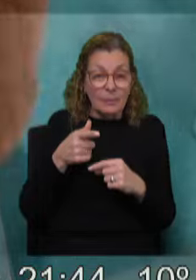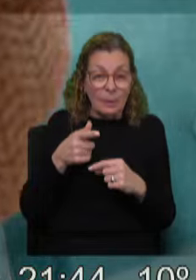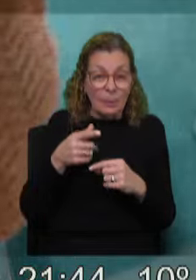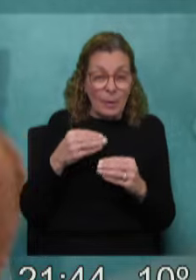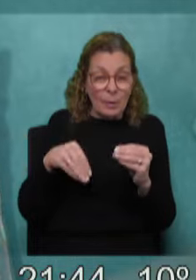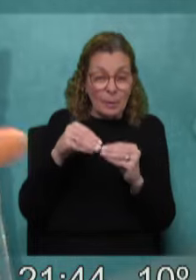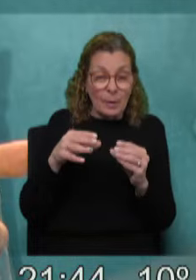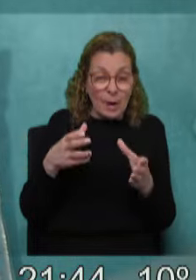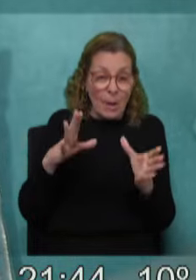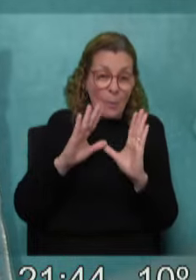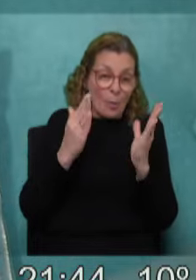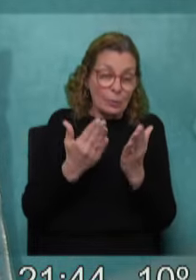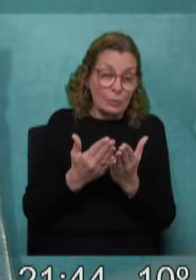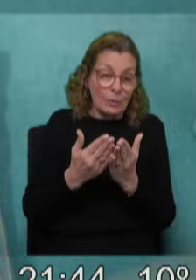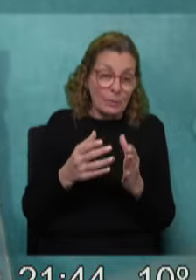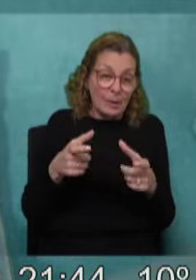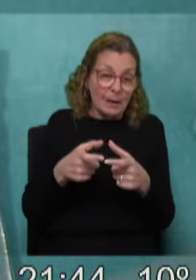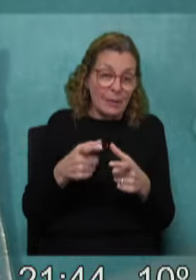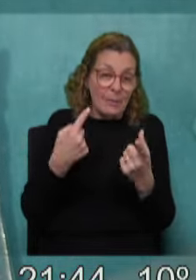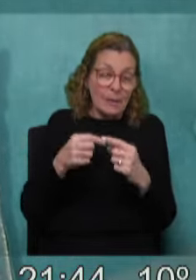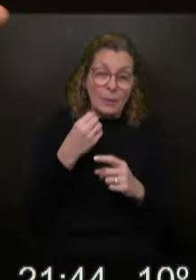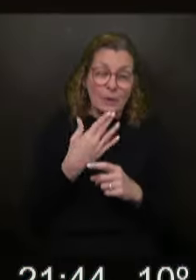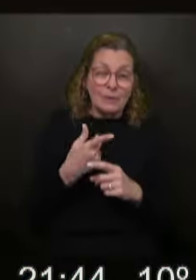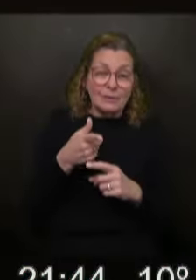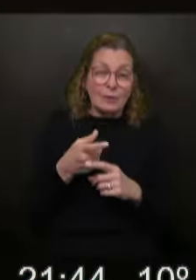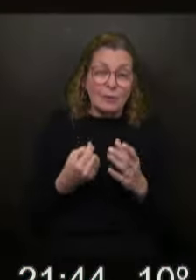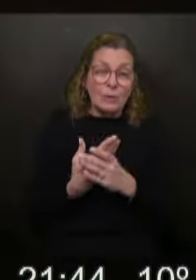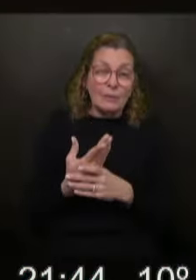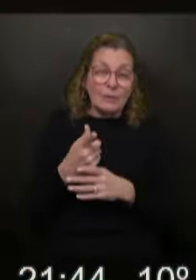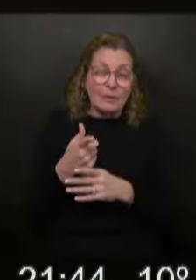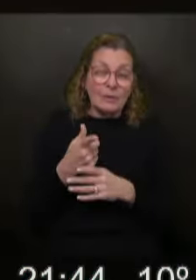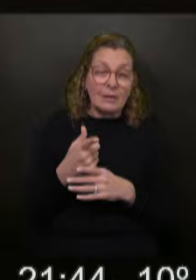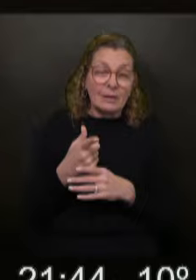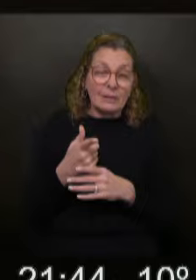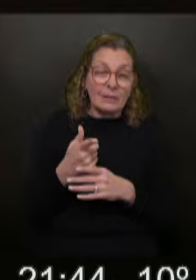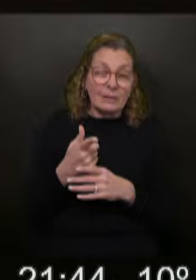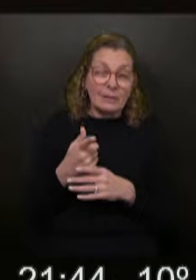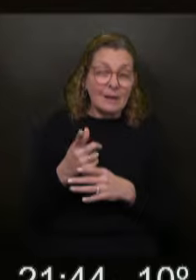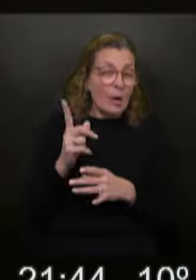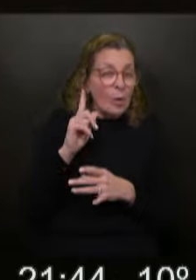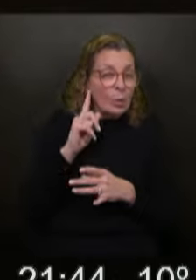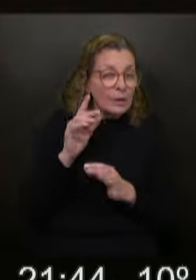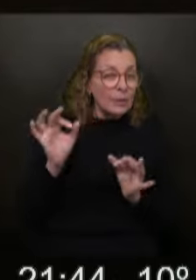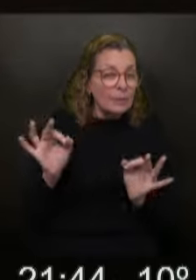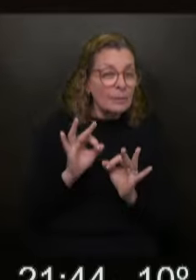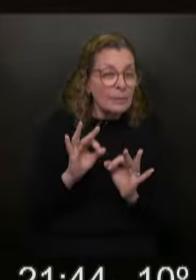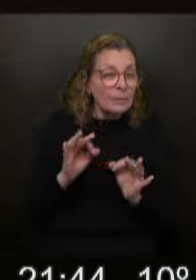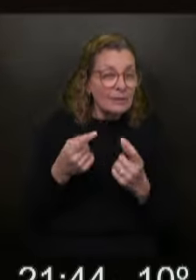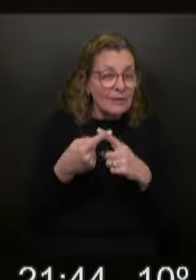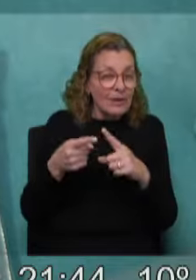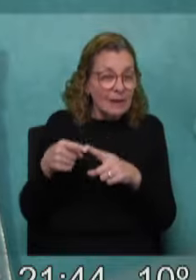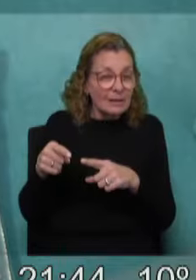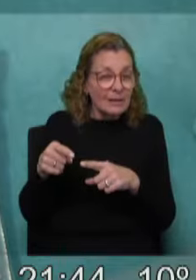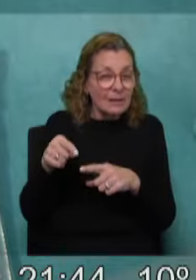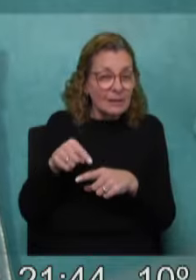sumar al mundo, entonces supongo que los voy a grabar, pero bueno. ¿Y esos temas nuevos tienen esa sonoridad, coros, percusiones? La